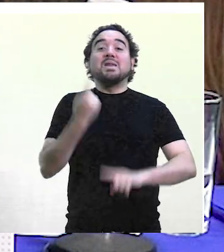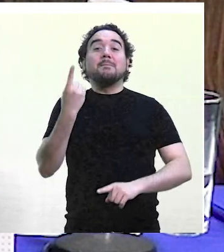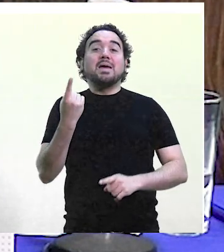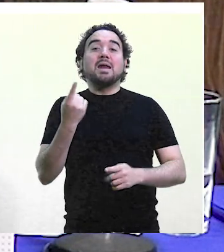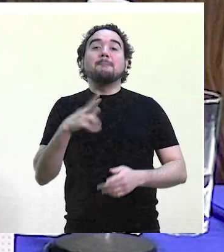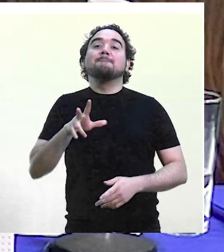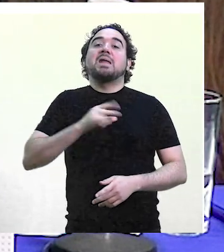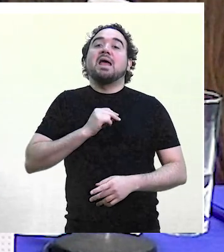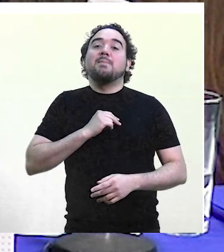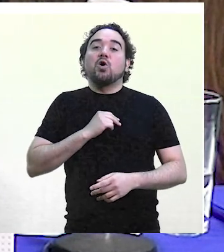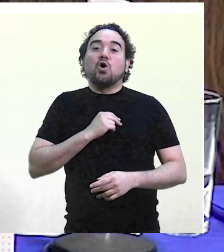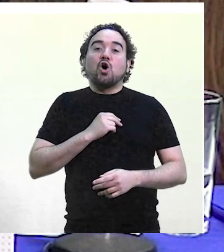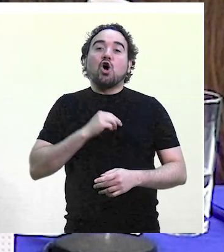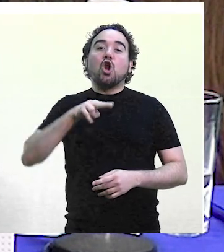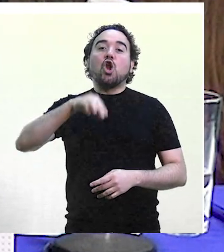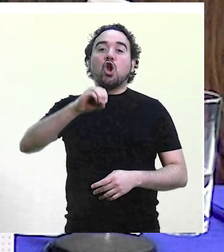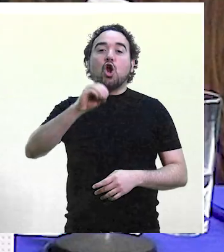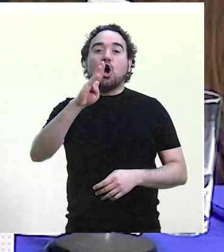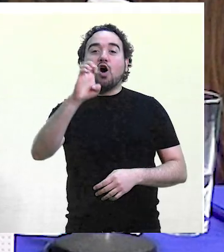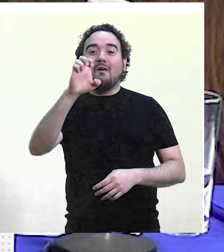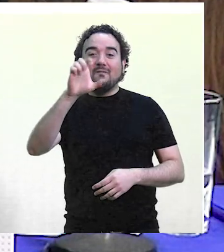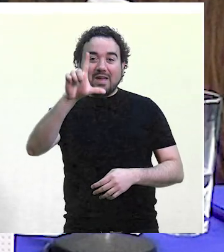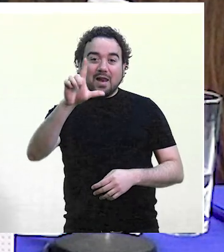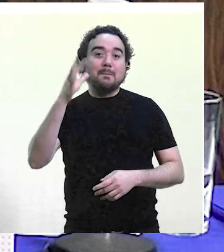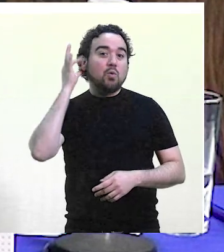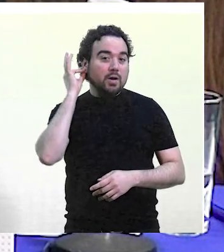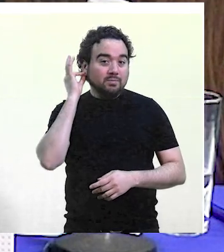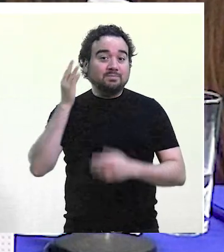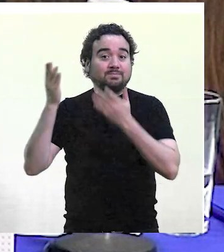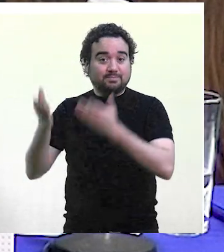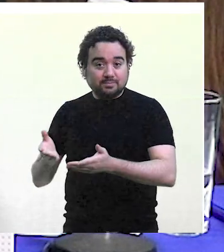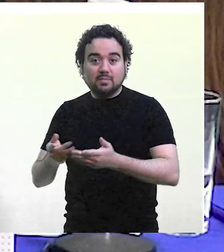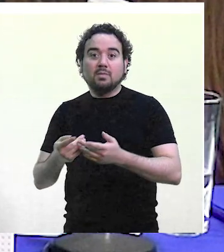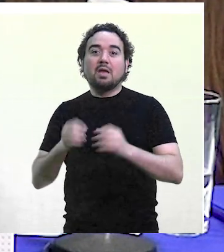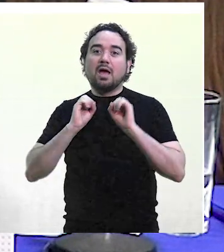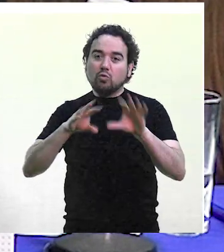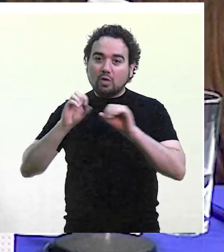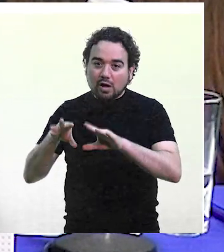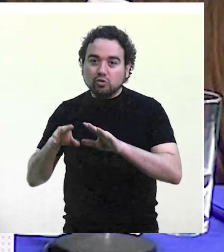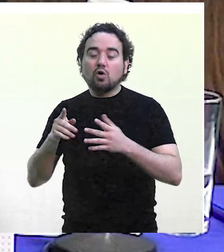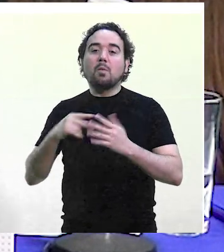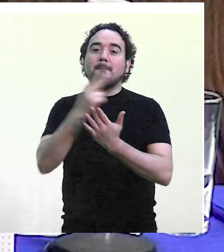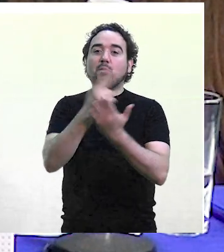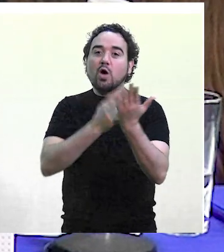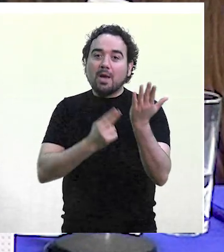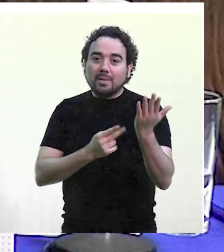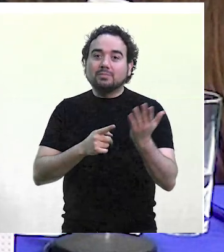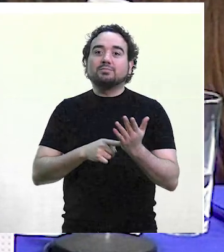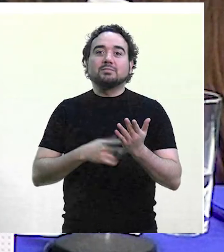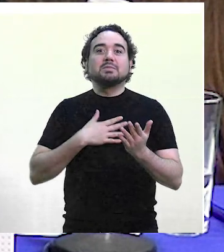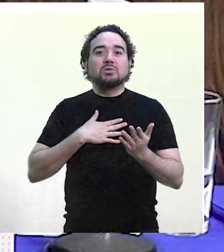mujer, pero además, o sea, creo que ella, desde la educación, desde la desolación de sus